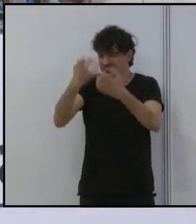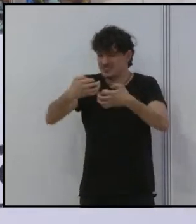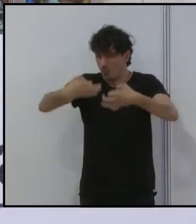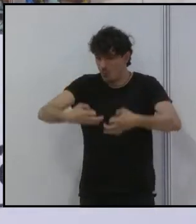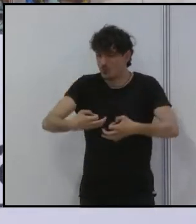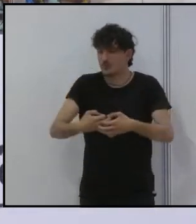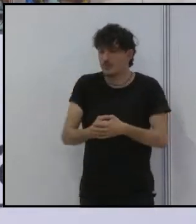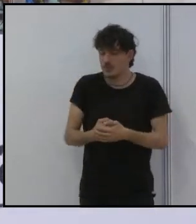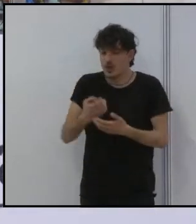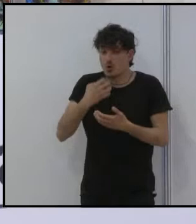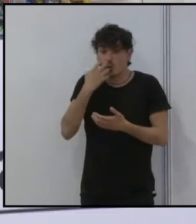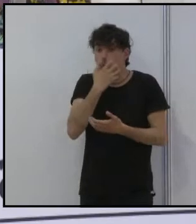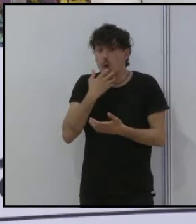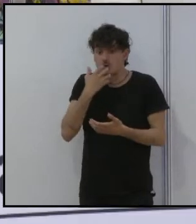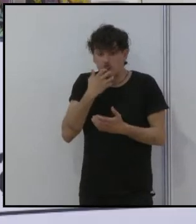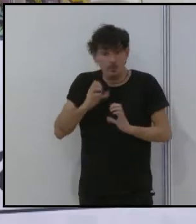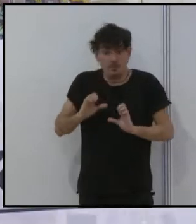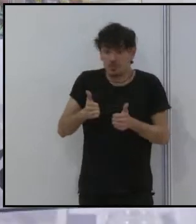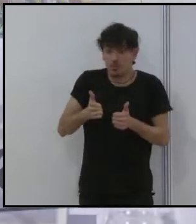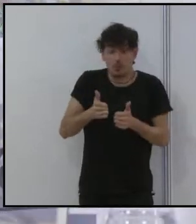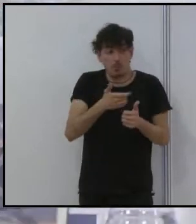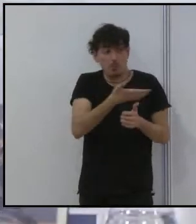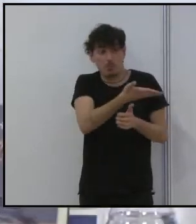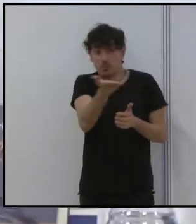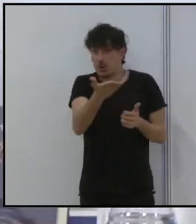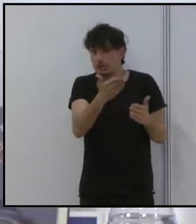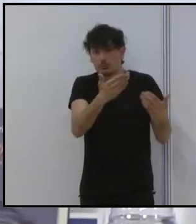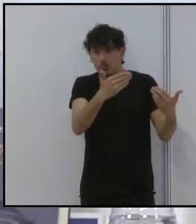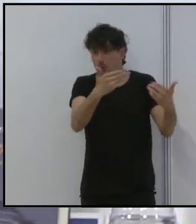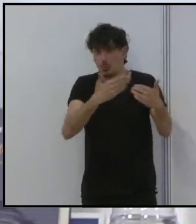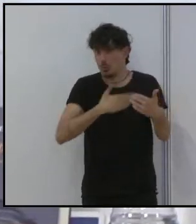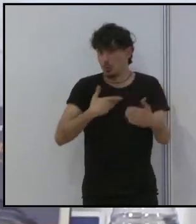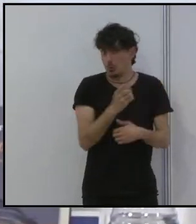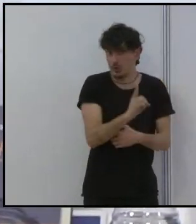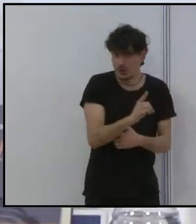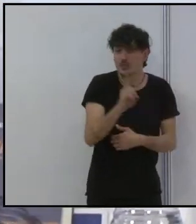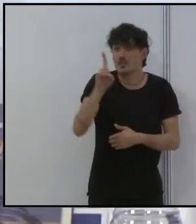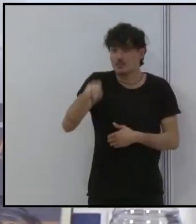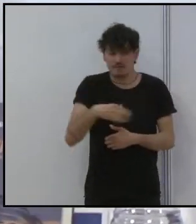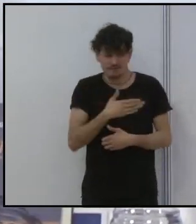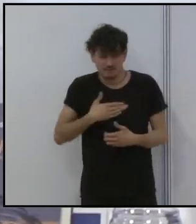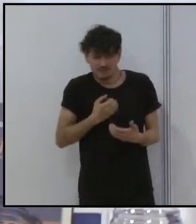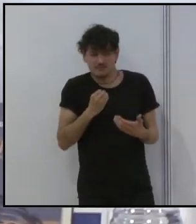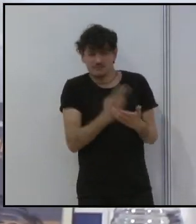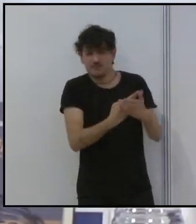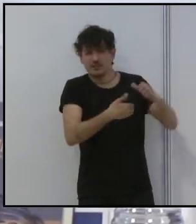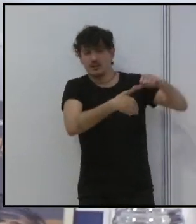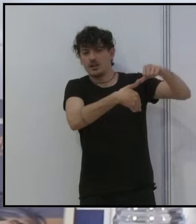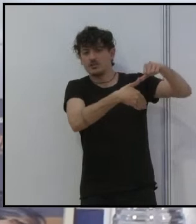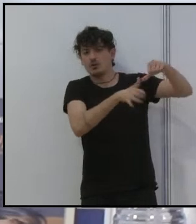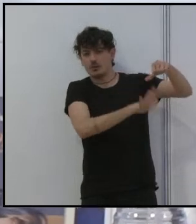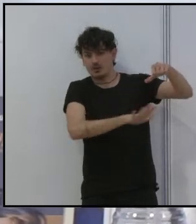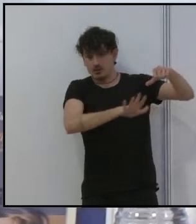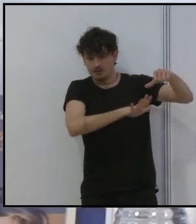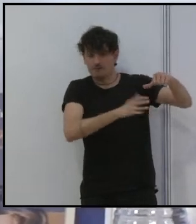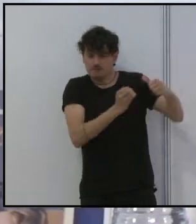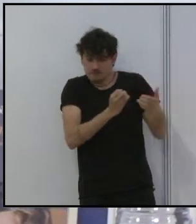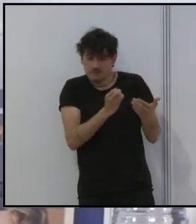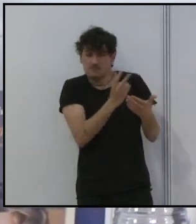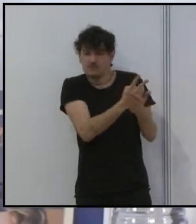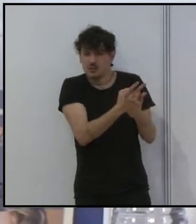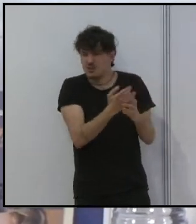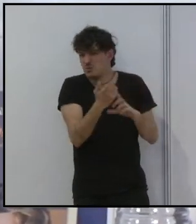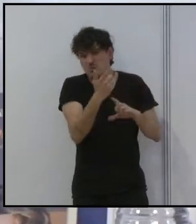nadie apostaba por el cuento en este país. Juan apostó por Latinoamérica cuando aquel era un viaje que se